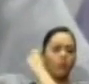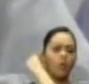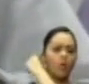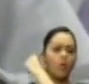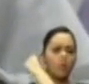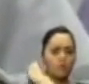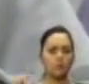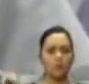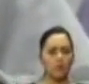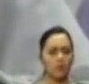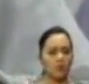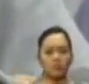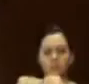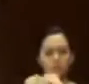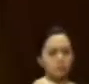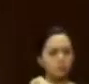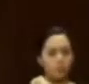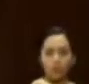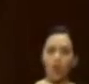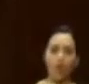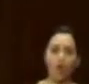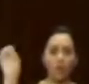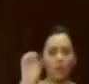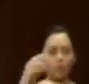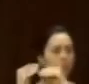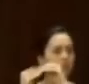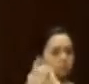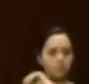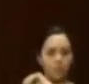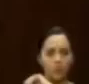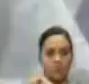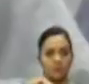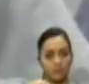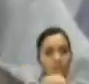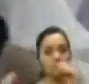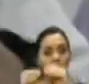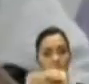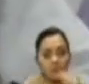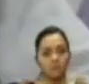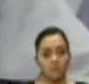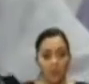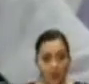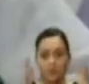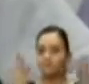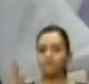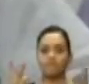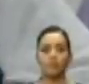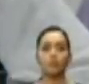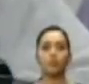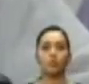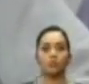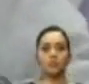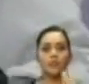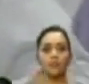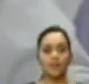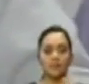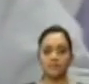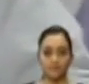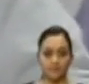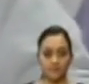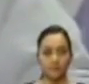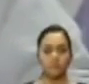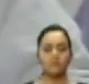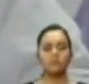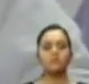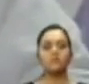Y uno de los motivos para aquello es la falta de vías para sacar su producción. Y cuando yo estuve en campaña